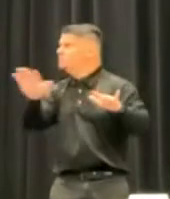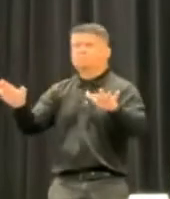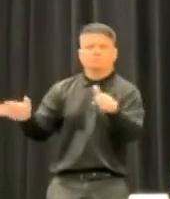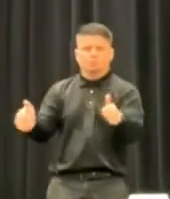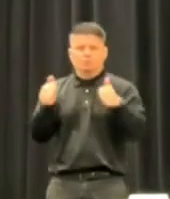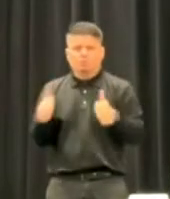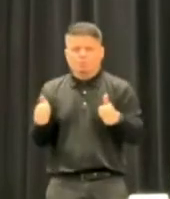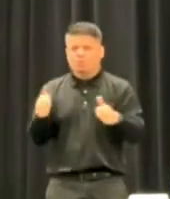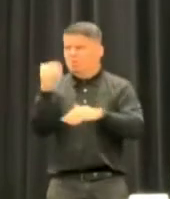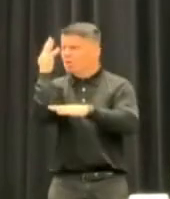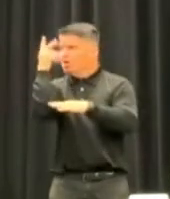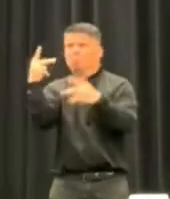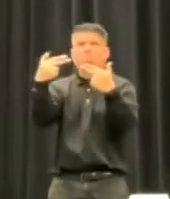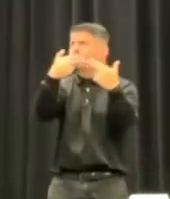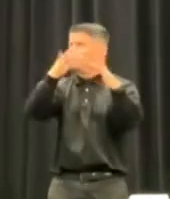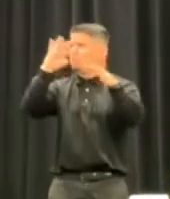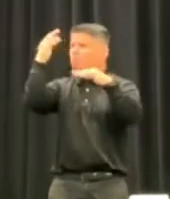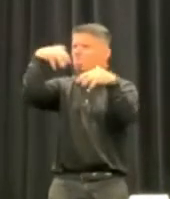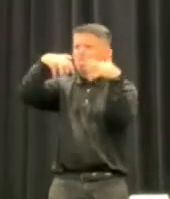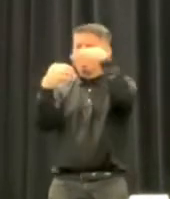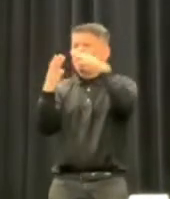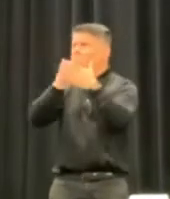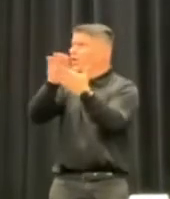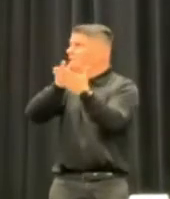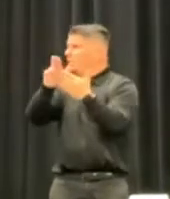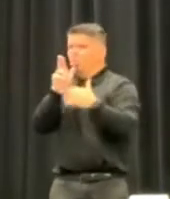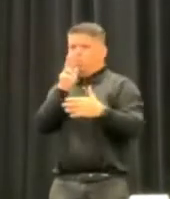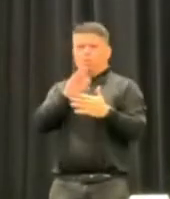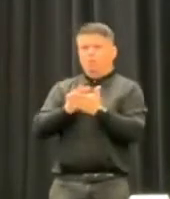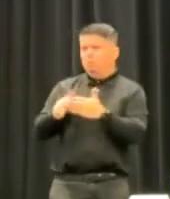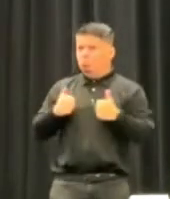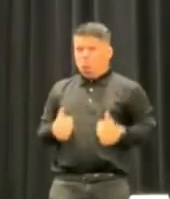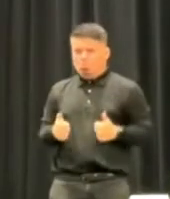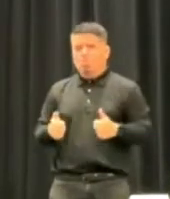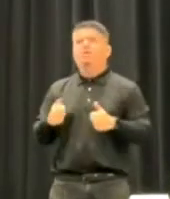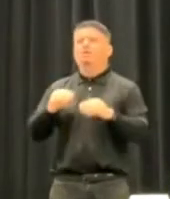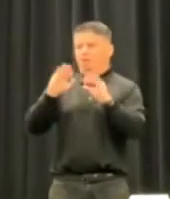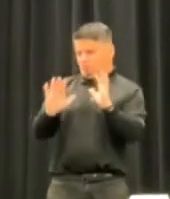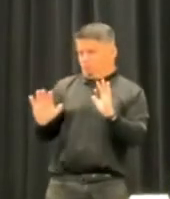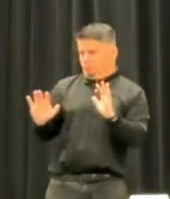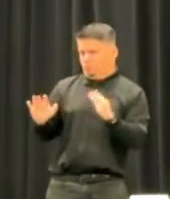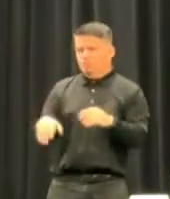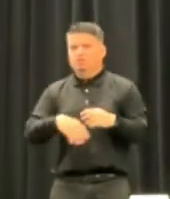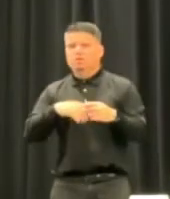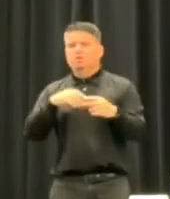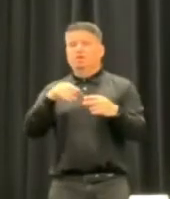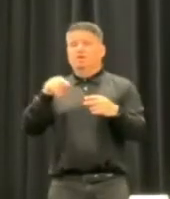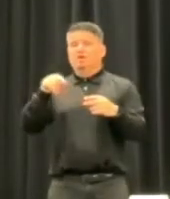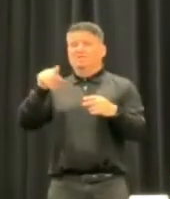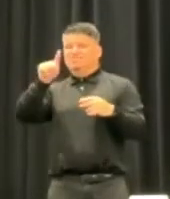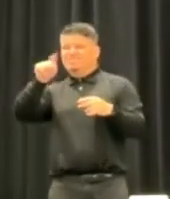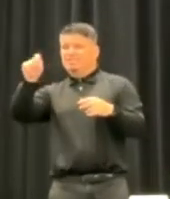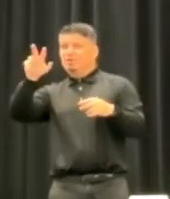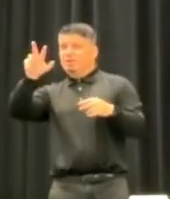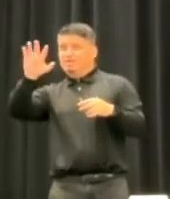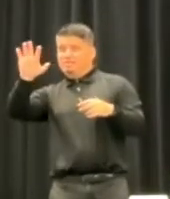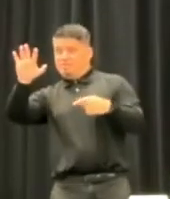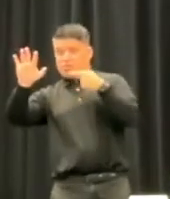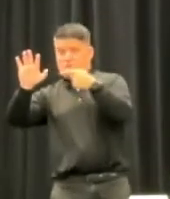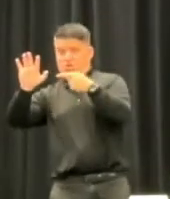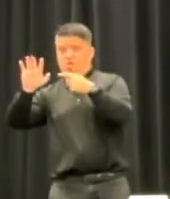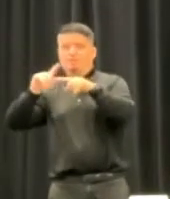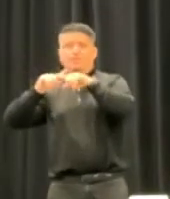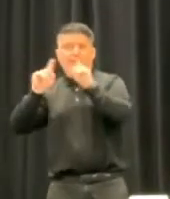estén listas y presta para recibir estudiantes de esas 135 si tomamos en consideración el mapa del